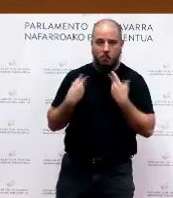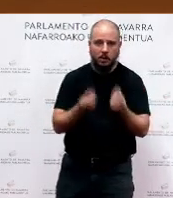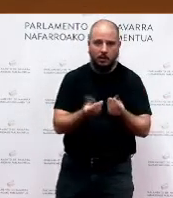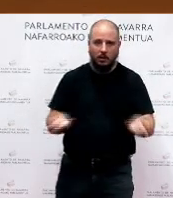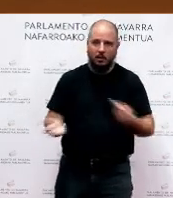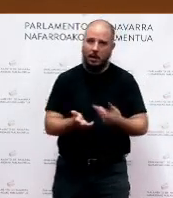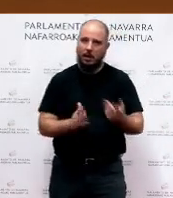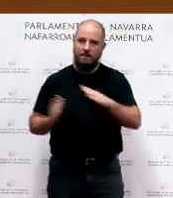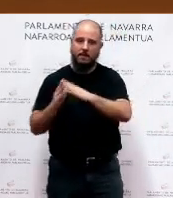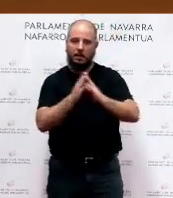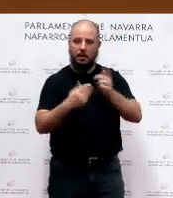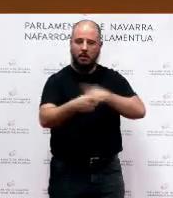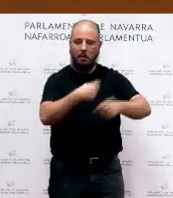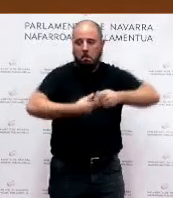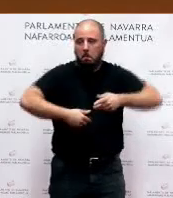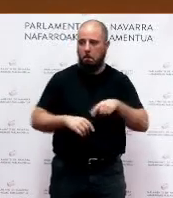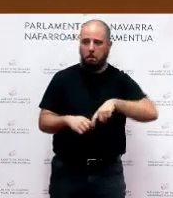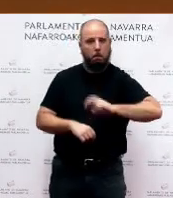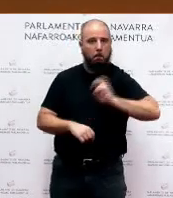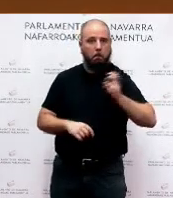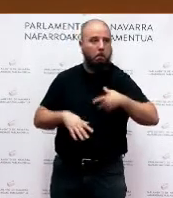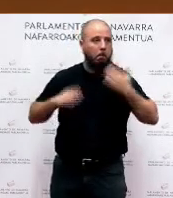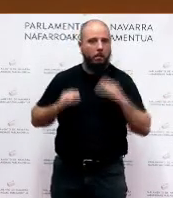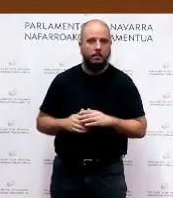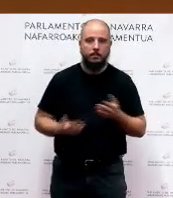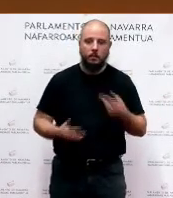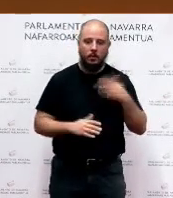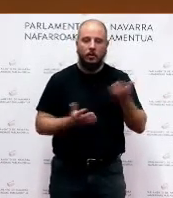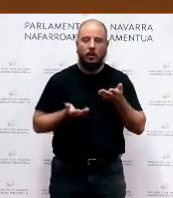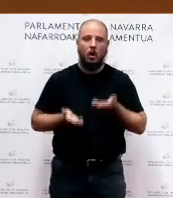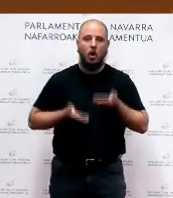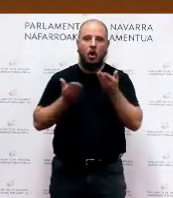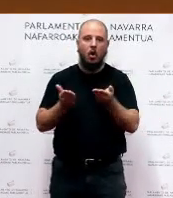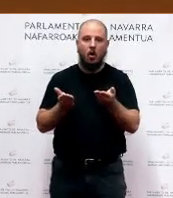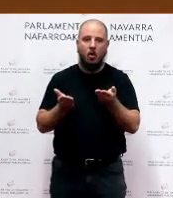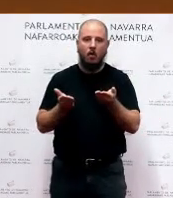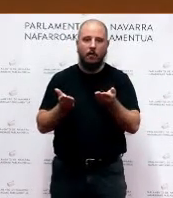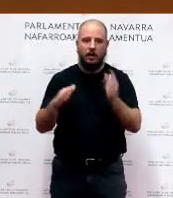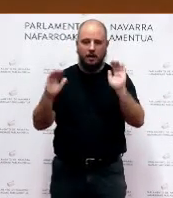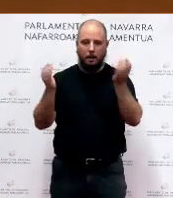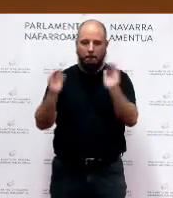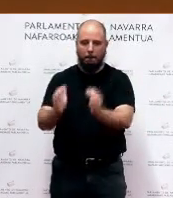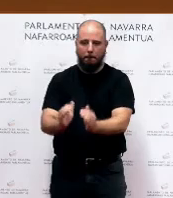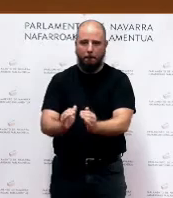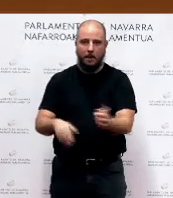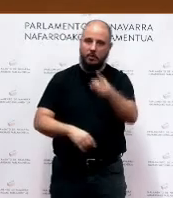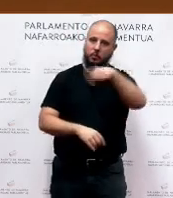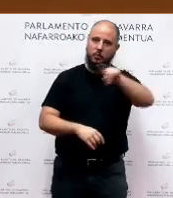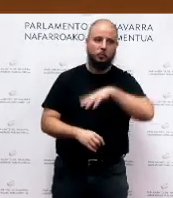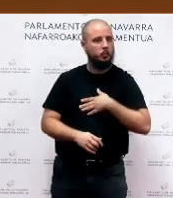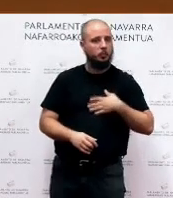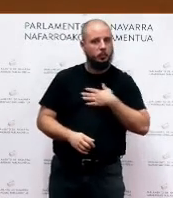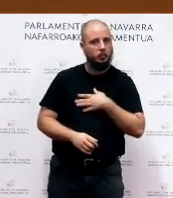viviendas y a otra cosa, y la oferta continuará cayendo, pero ustedes se habrán dado el gustillo de atornillar a